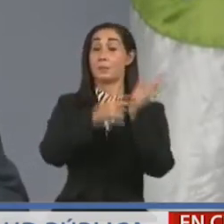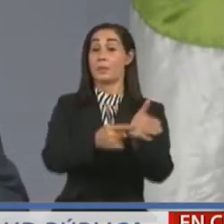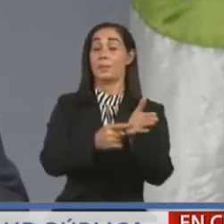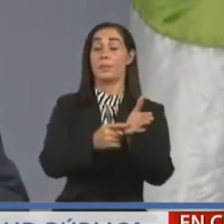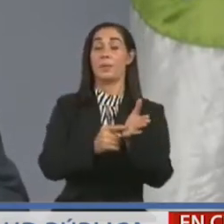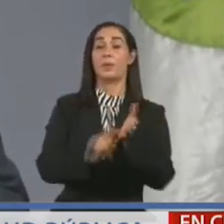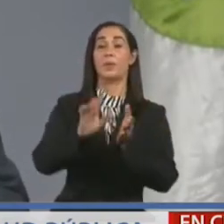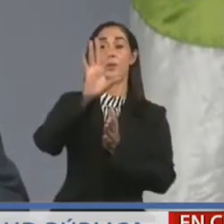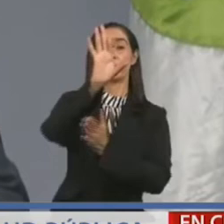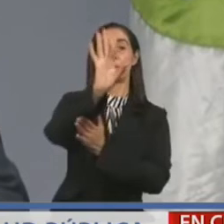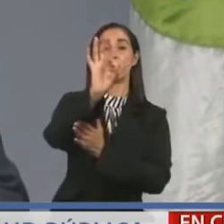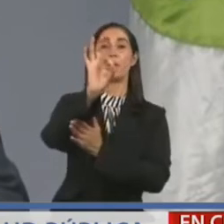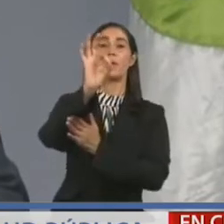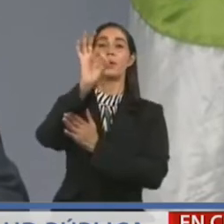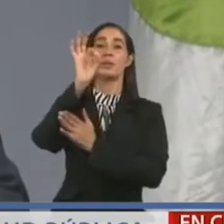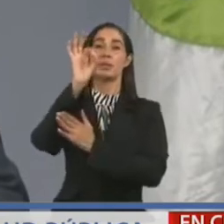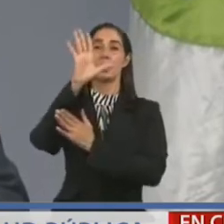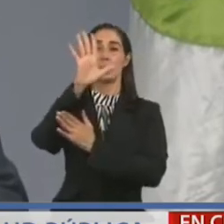reportado